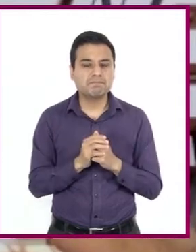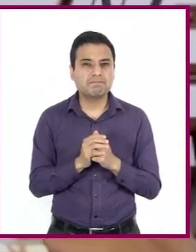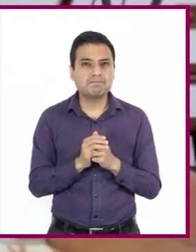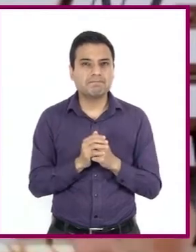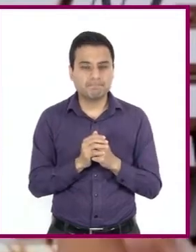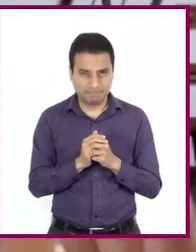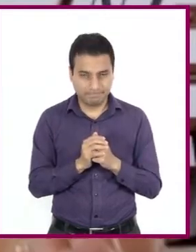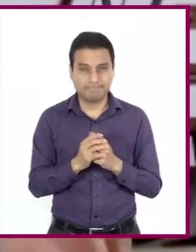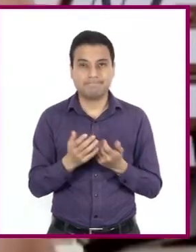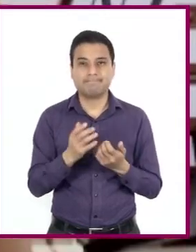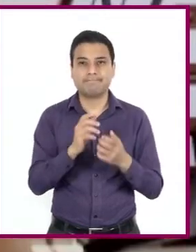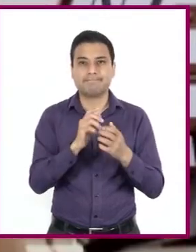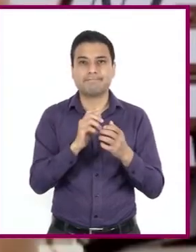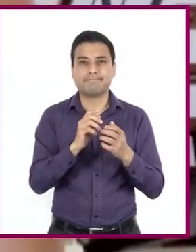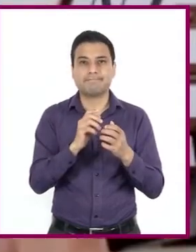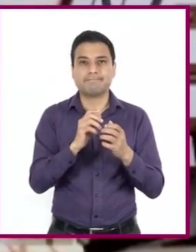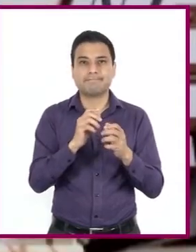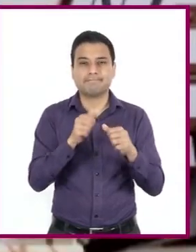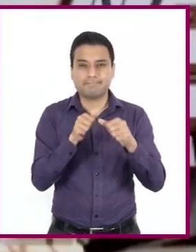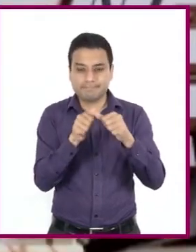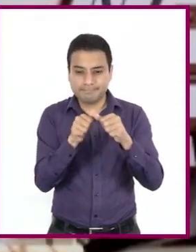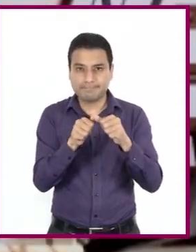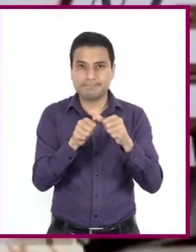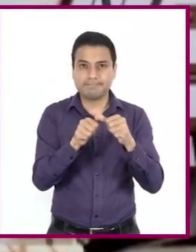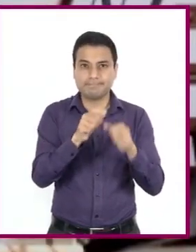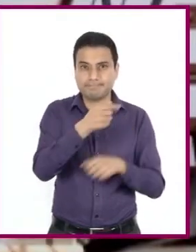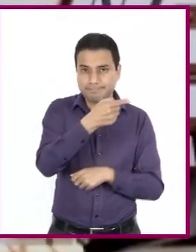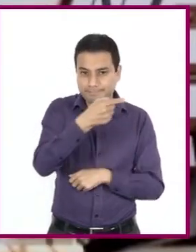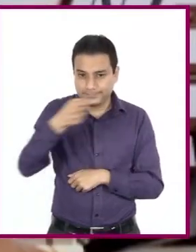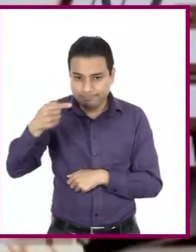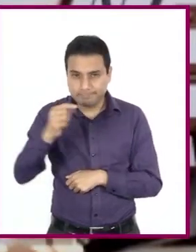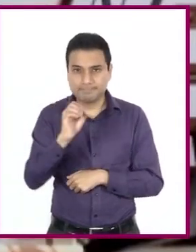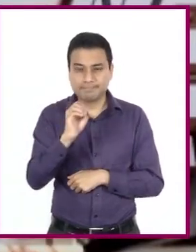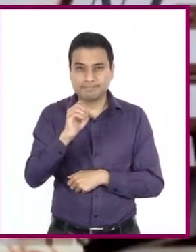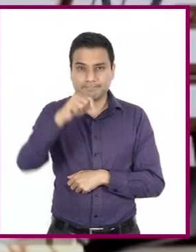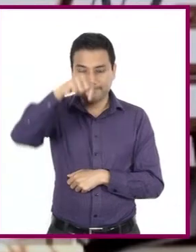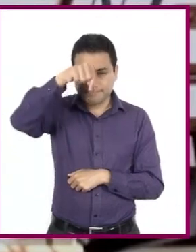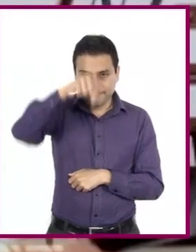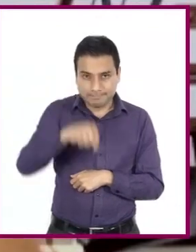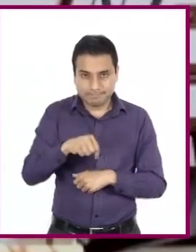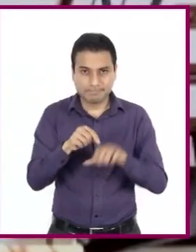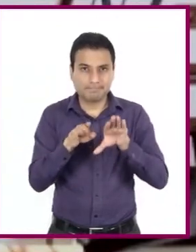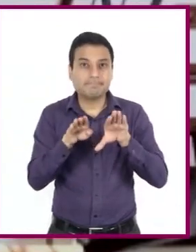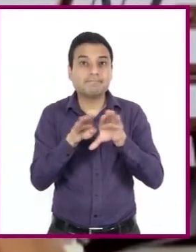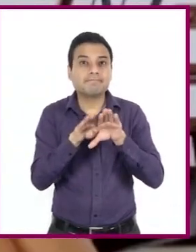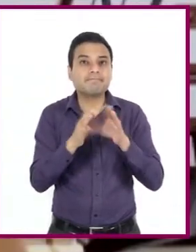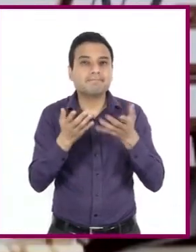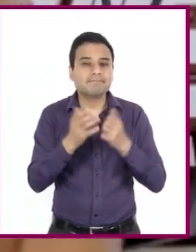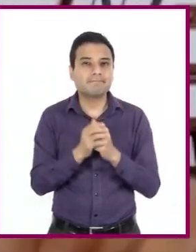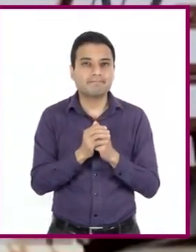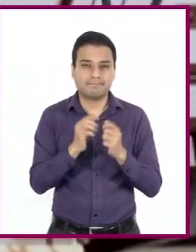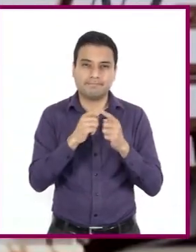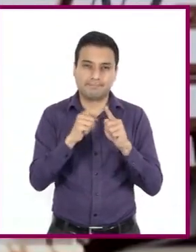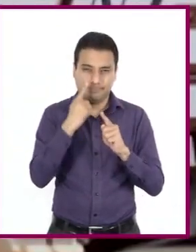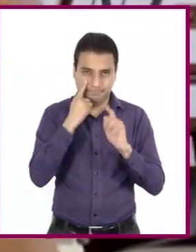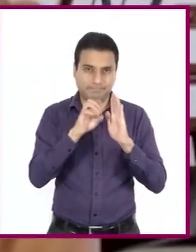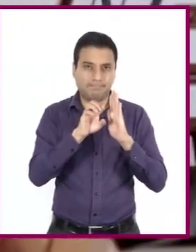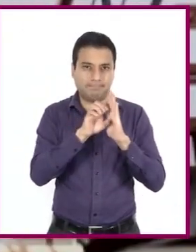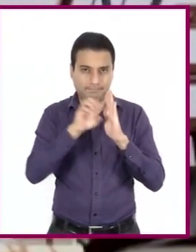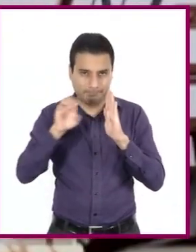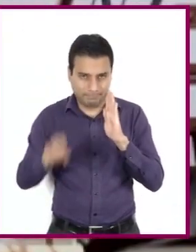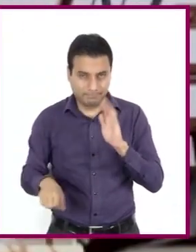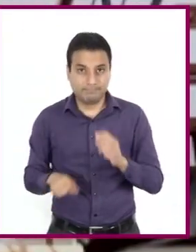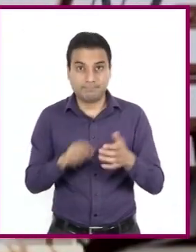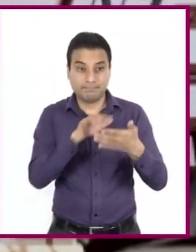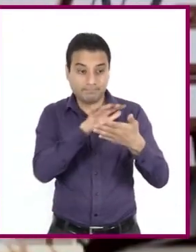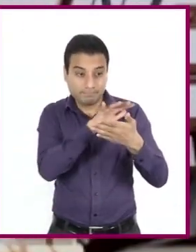está horizontal, si la escritura está vertical, ya que no es lo mismo leer de izquierda a derecha que leer como si fuera